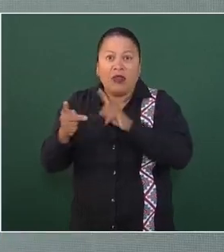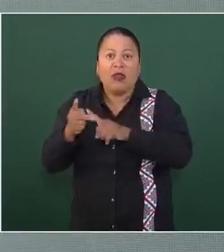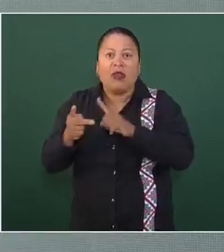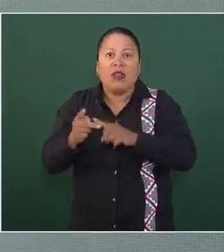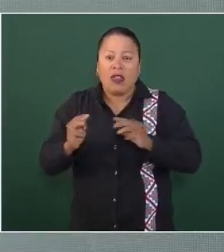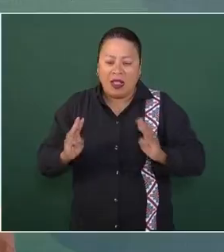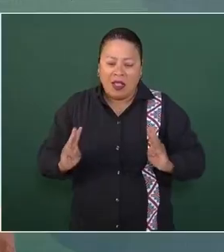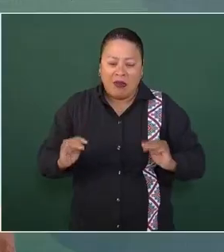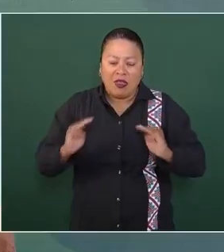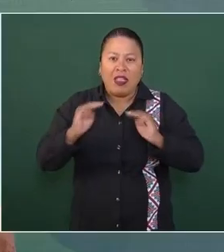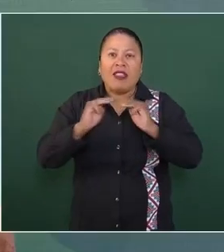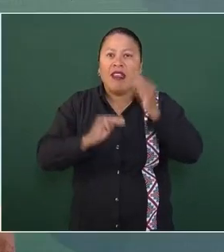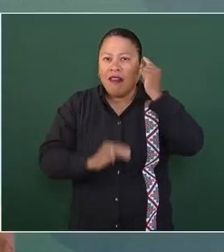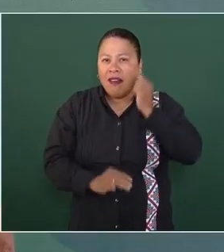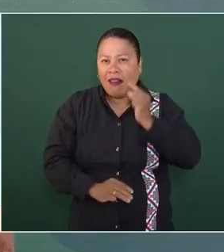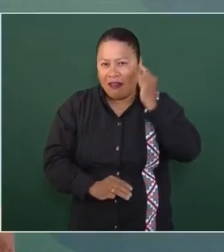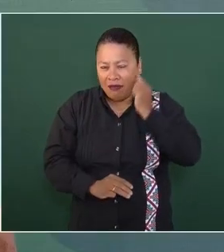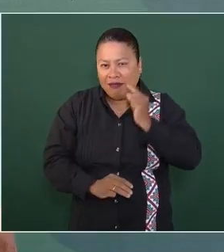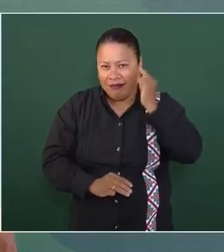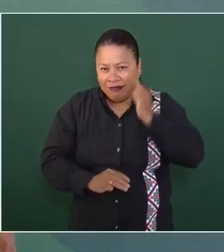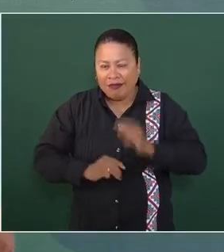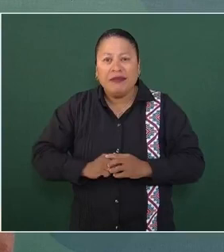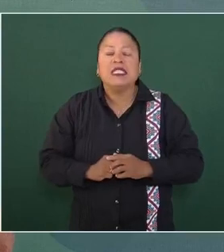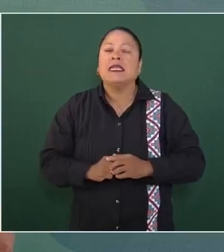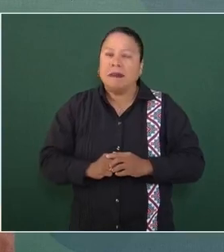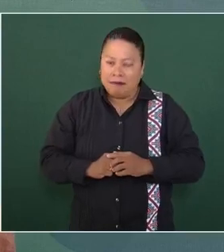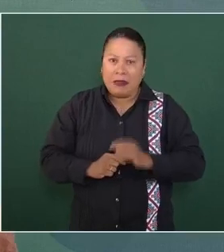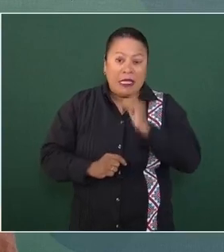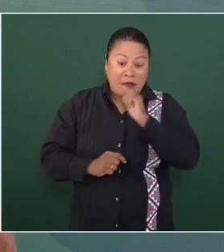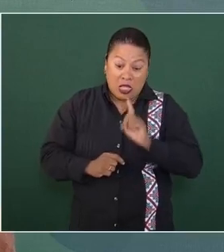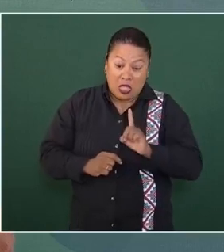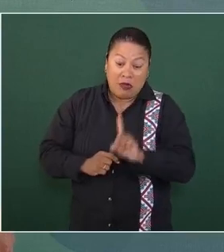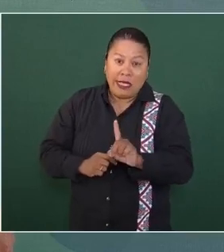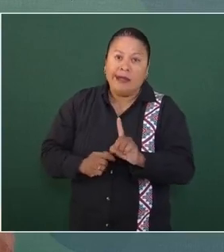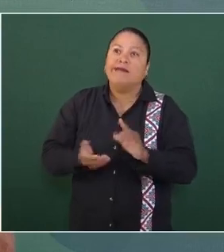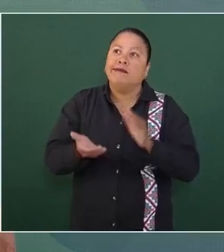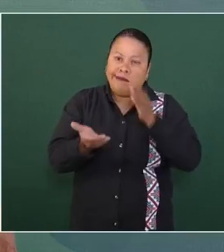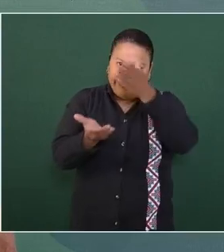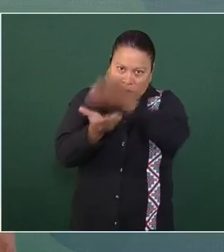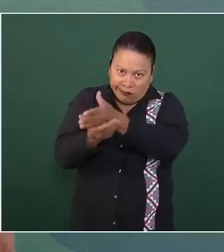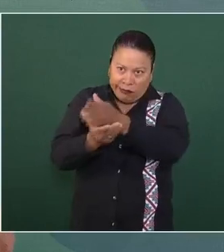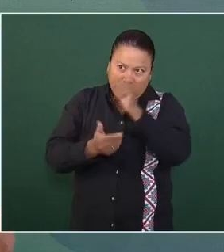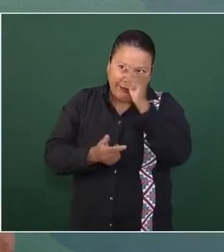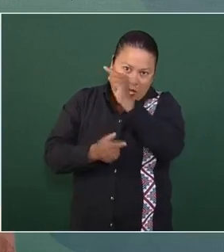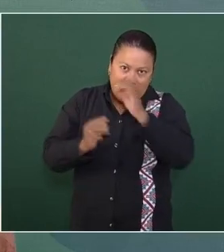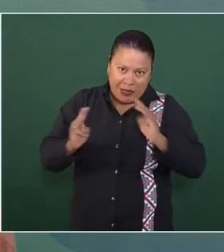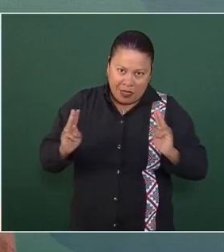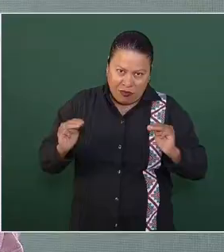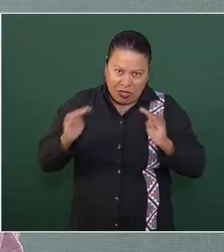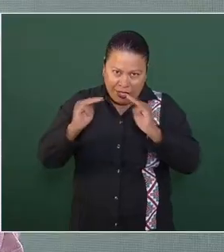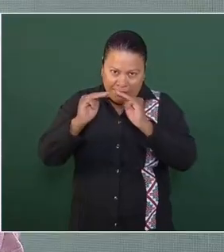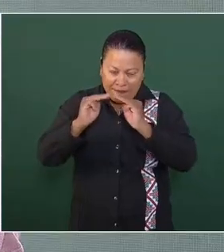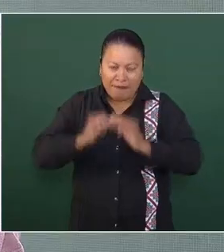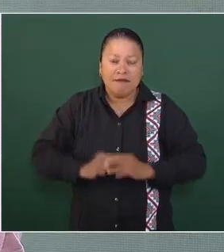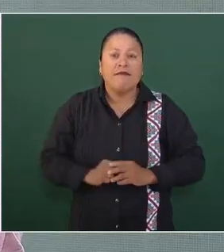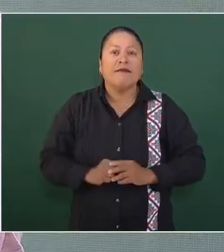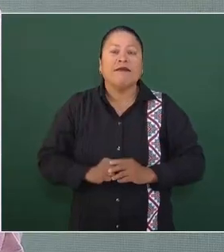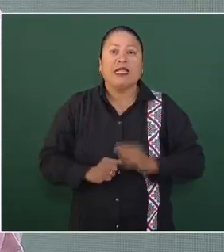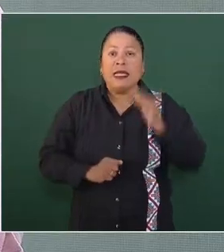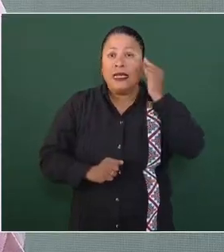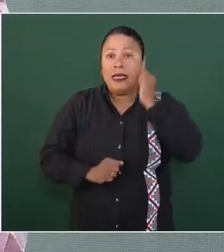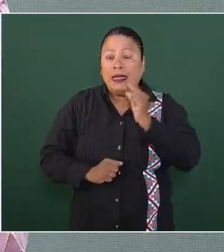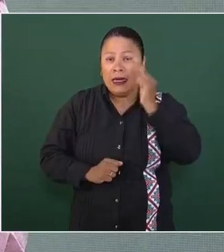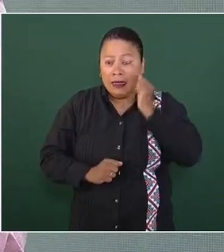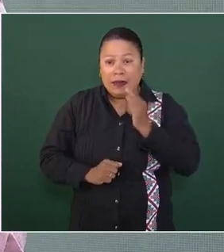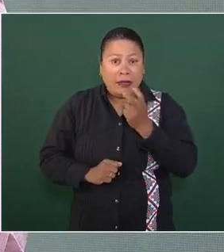montaña de Guerrero que también voy a estar el domingo en la montaña de Guerrero entonces